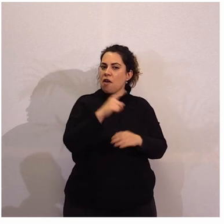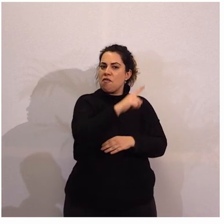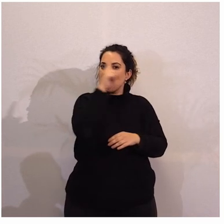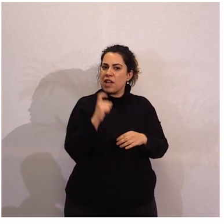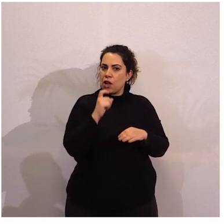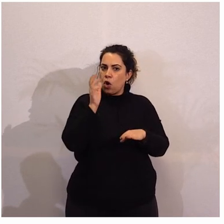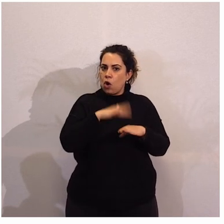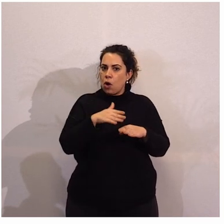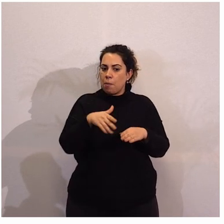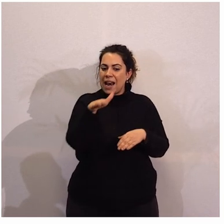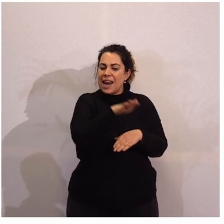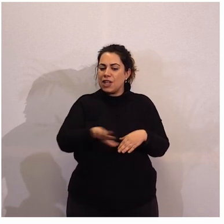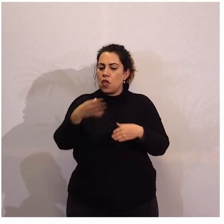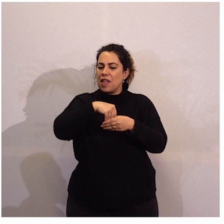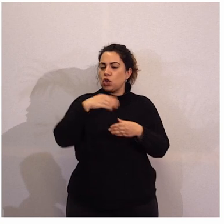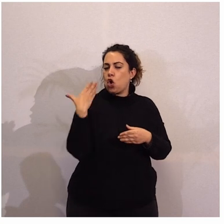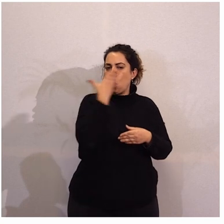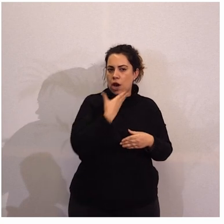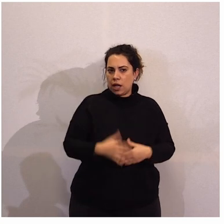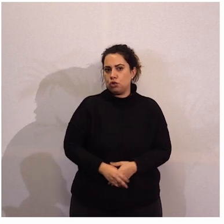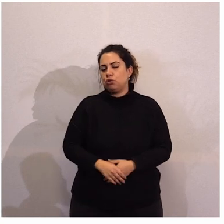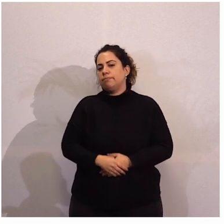niños con los colegios.